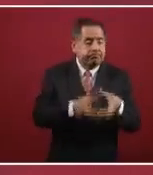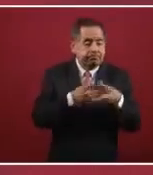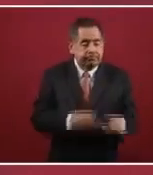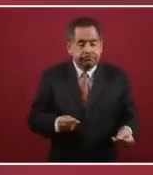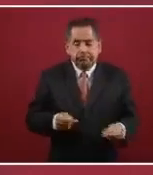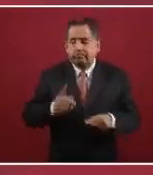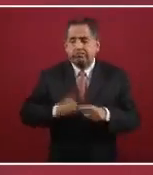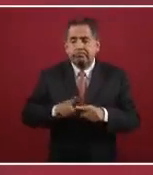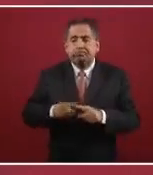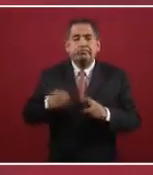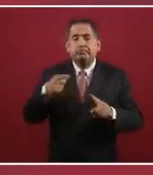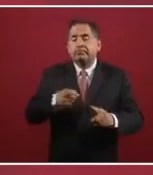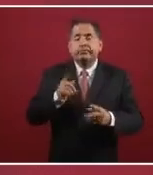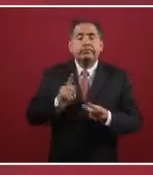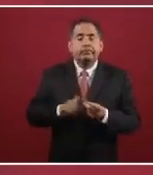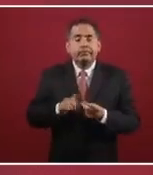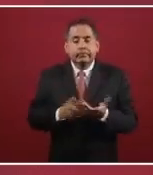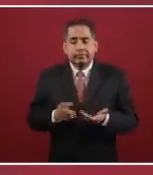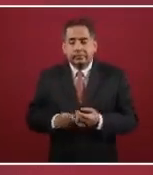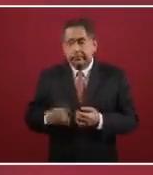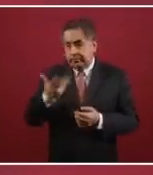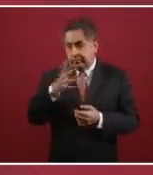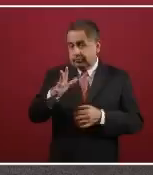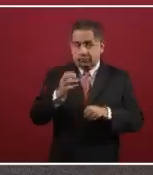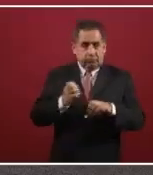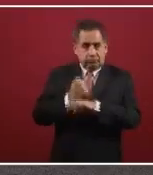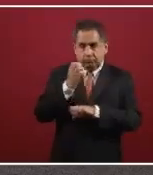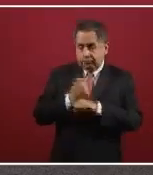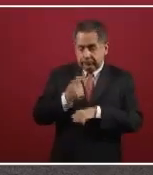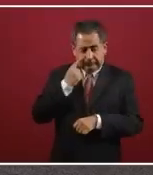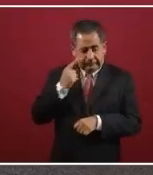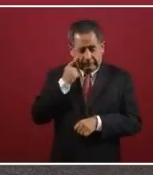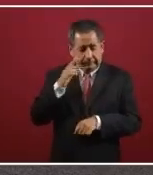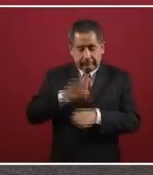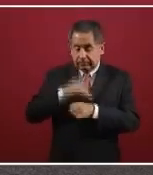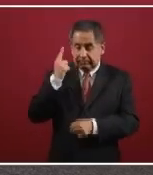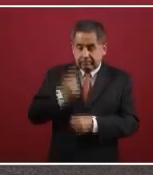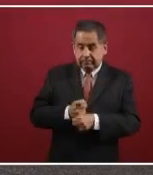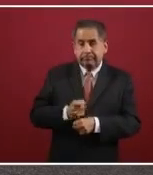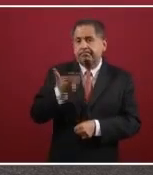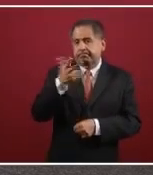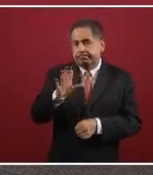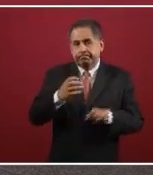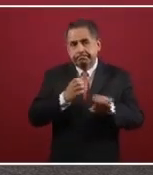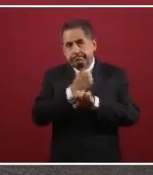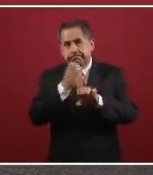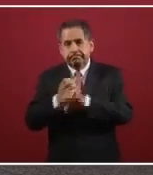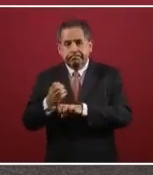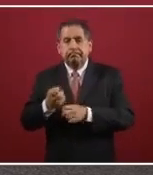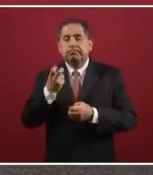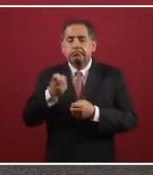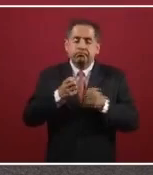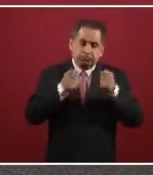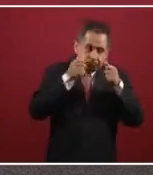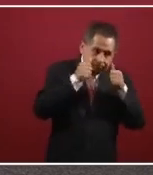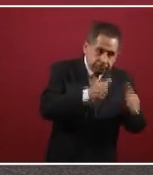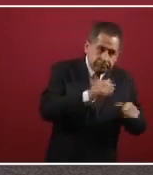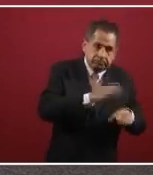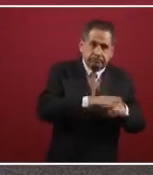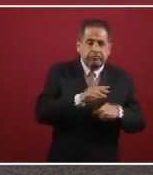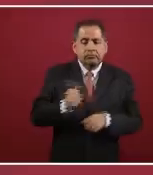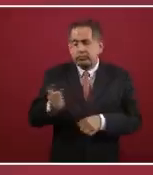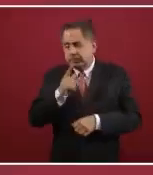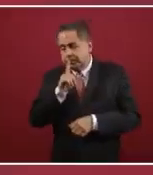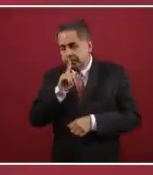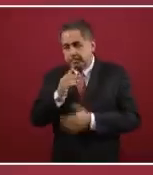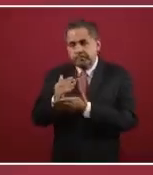puede considerarse, se ubica en 10 entidades federativas. Entonces, esto tiene que ver con el comportamiento no solamente de la actividad